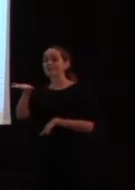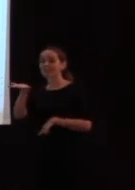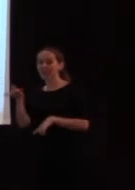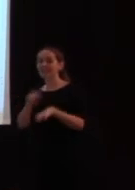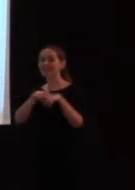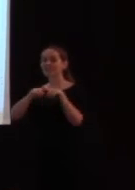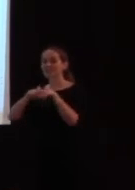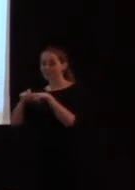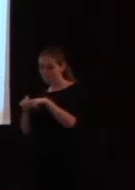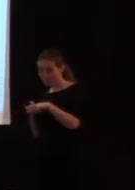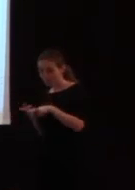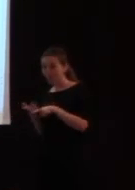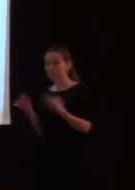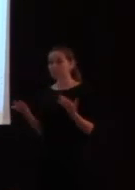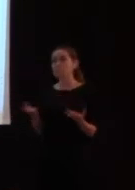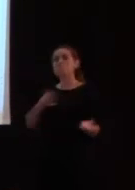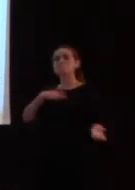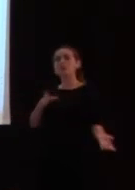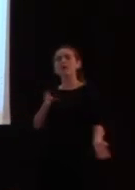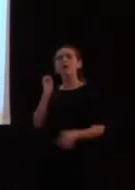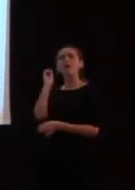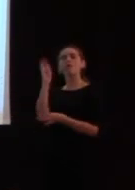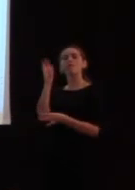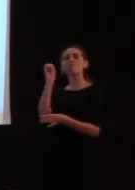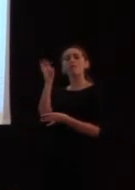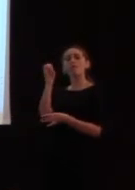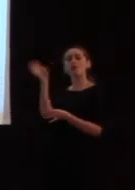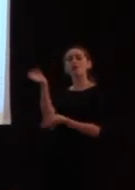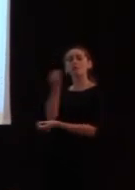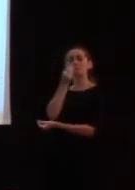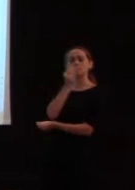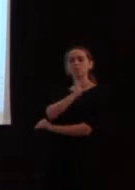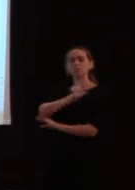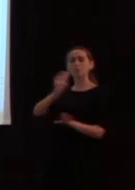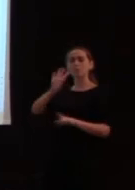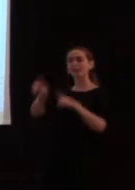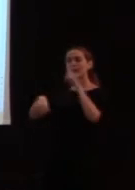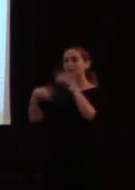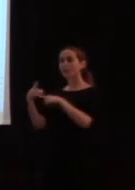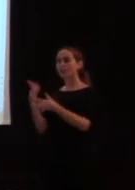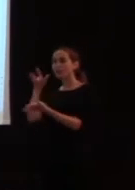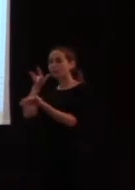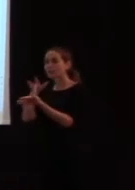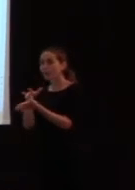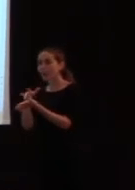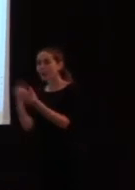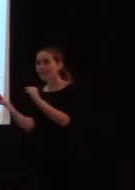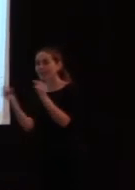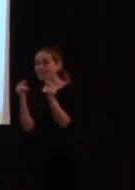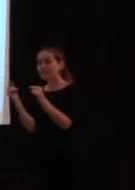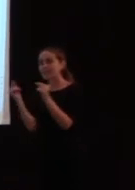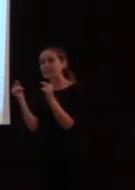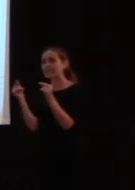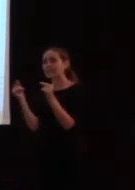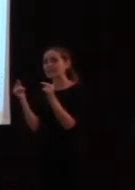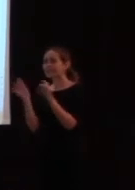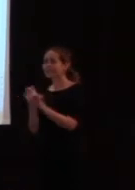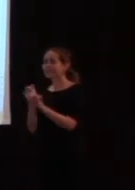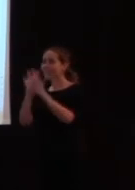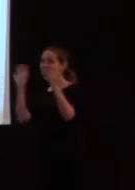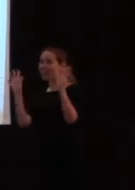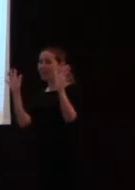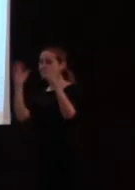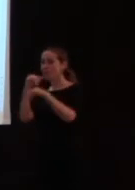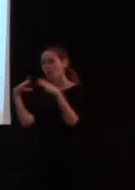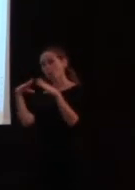hacer una buena conferencia y, en cambio, cuando tiene que debatir, no debate con la suficiente claridad o